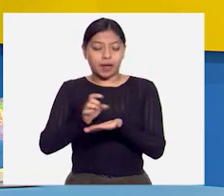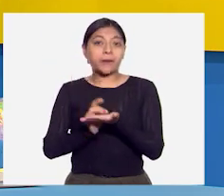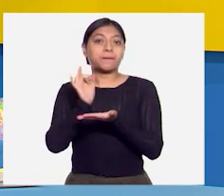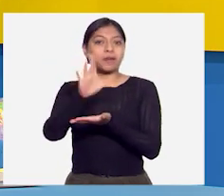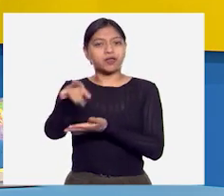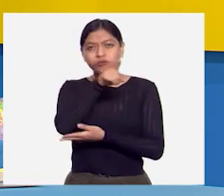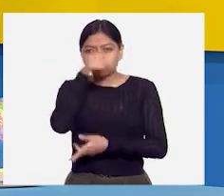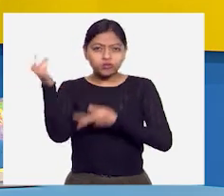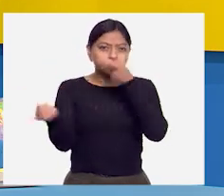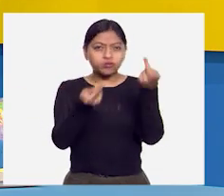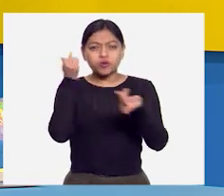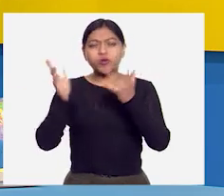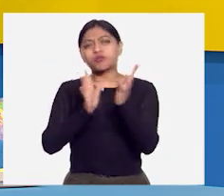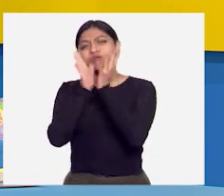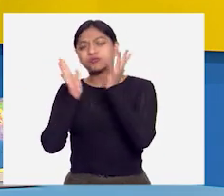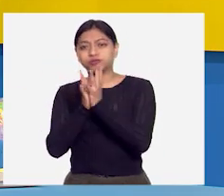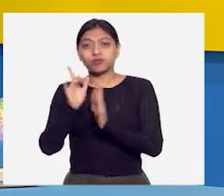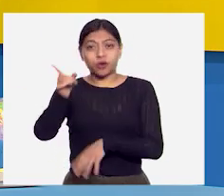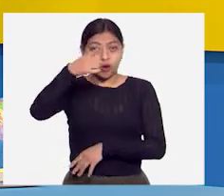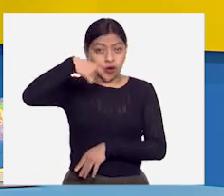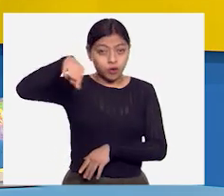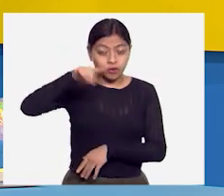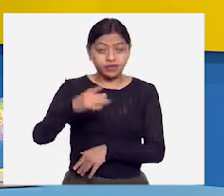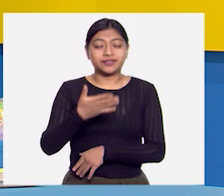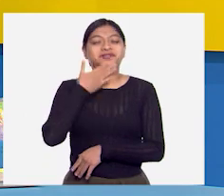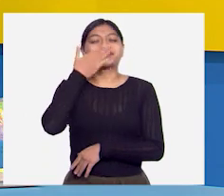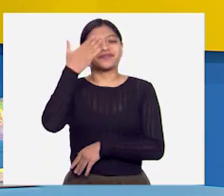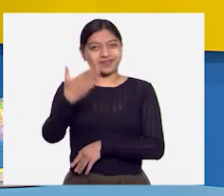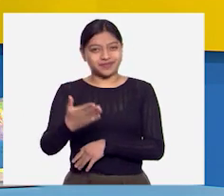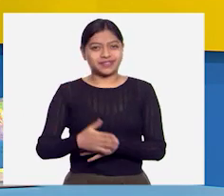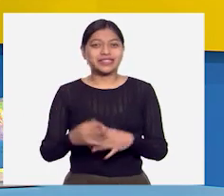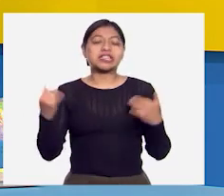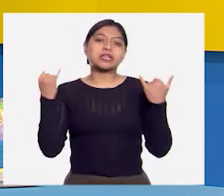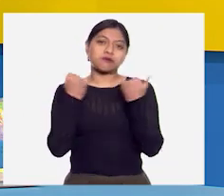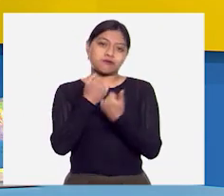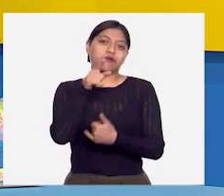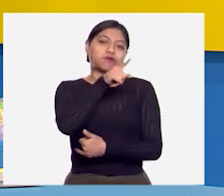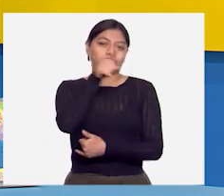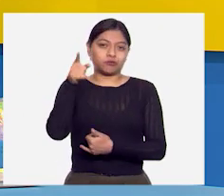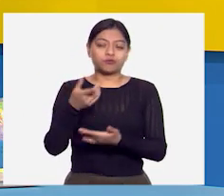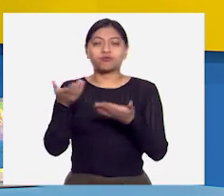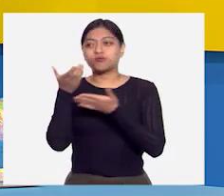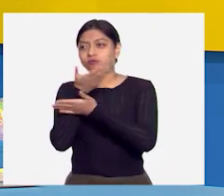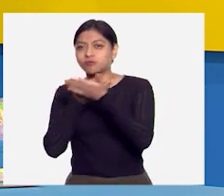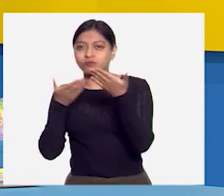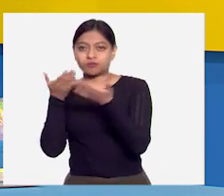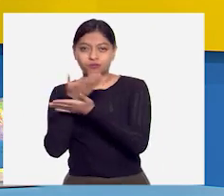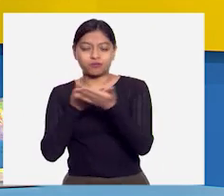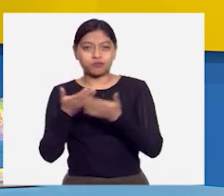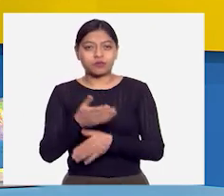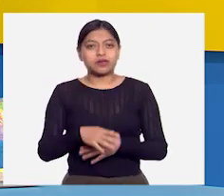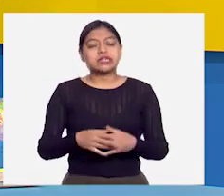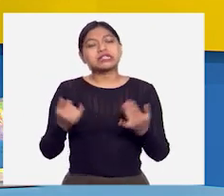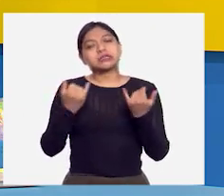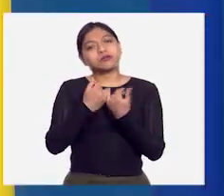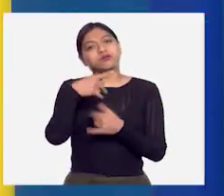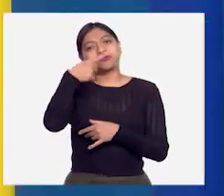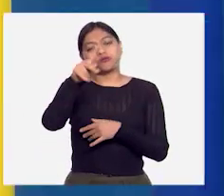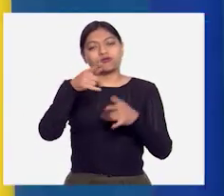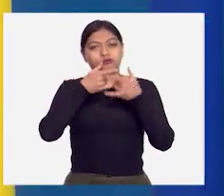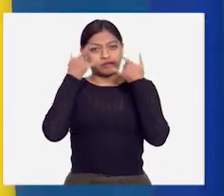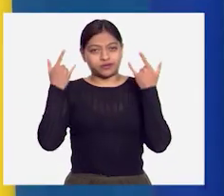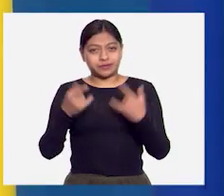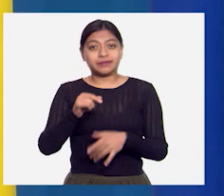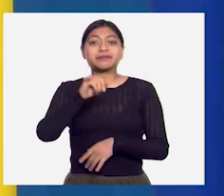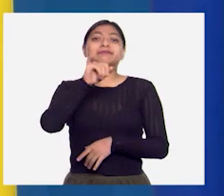haciendo preguntas o comentando lo que hemos aprendido aquí. Y también lo comparten algunos sus experiencias. Así es,